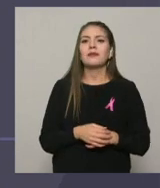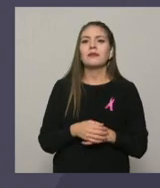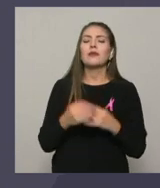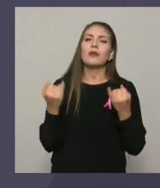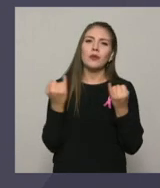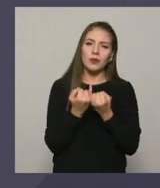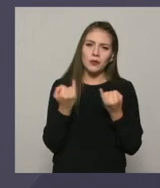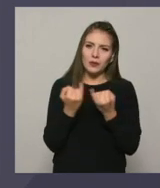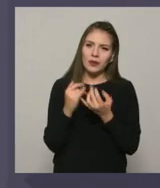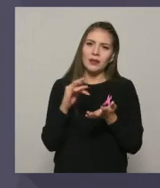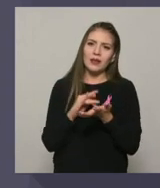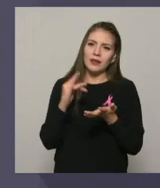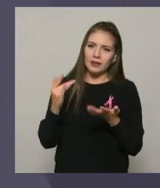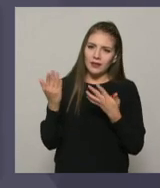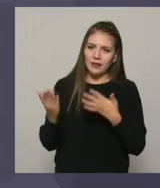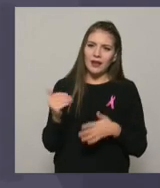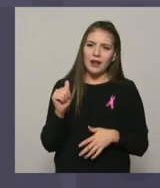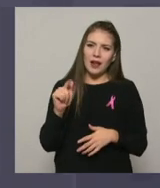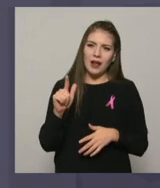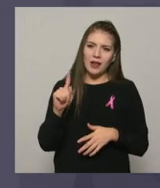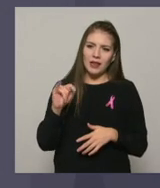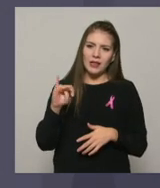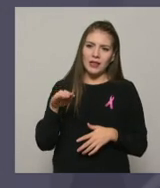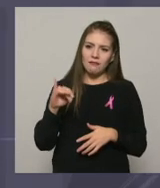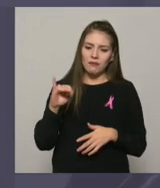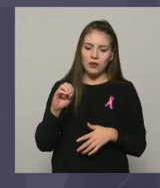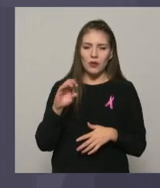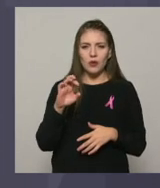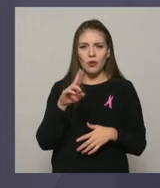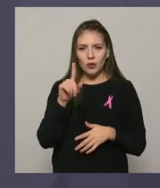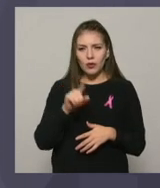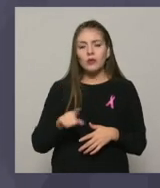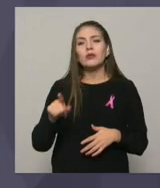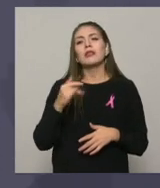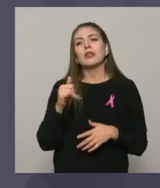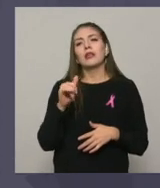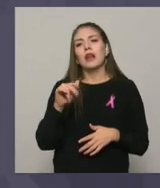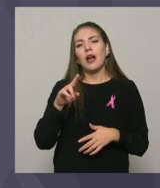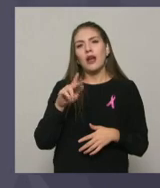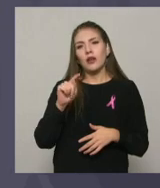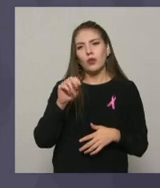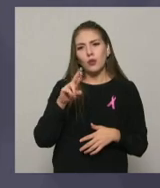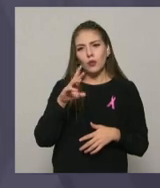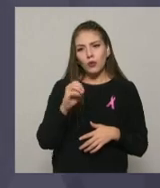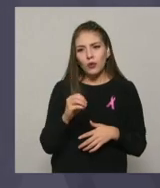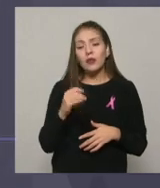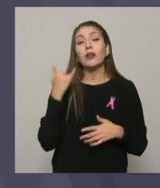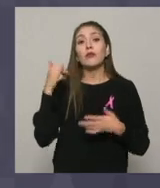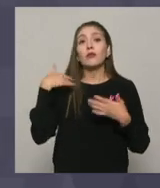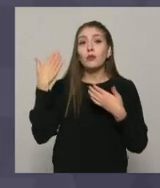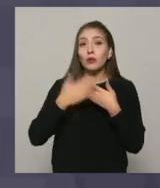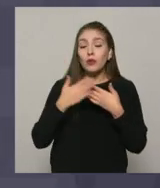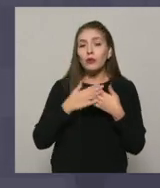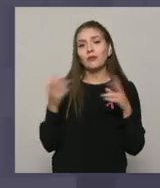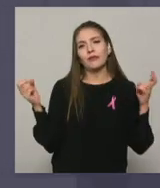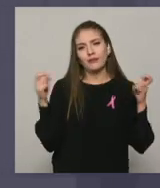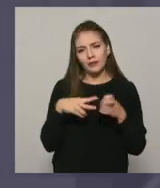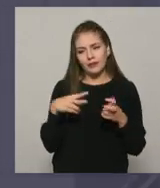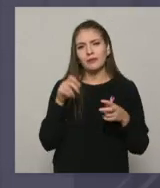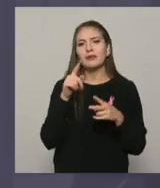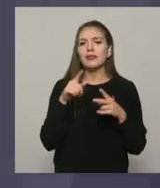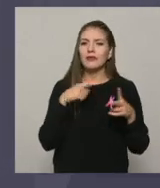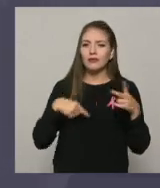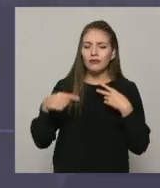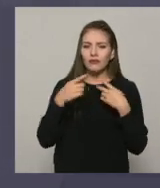doy las gracias a Antimio Cruz, periodista, y Arturo Barba, y nos vemos próximamente en un siguiente debate. Bueno, esto ha sido todo,